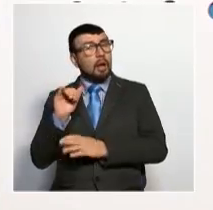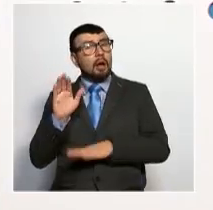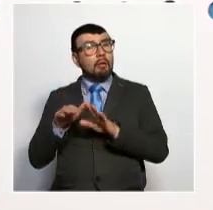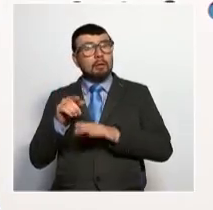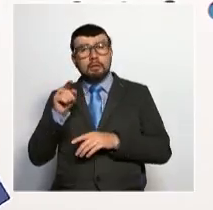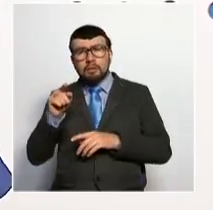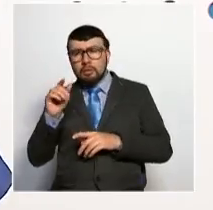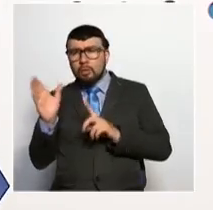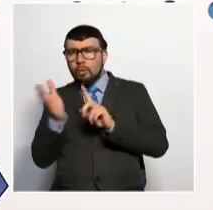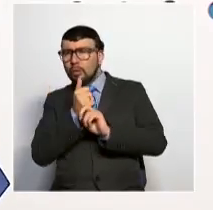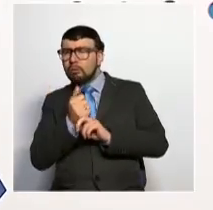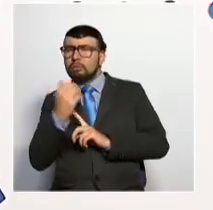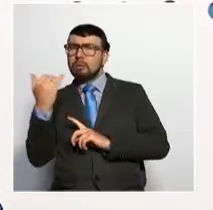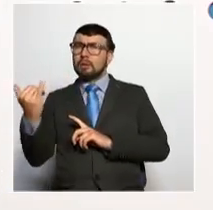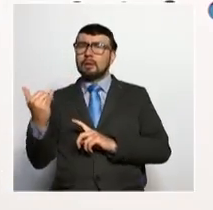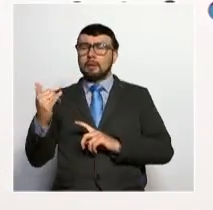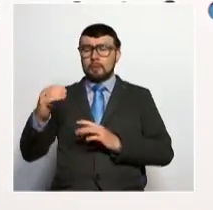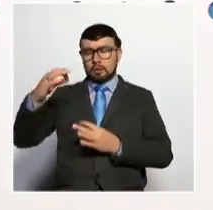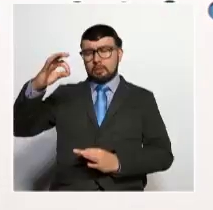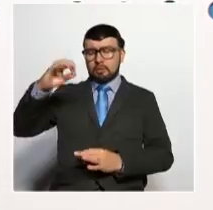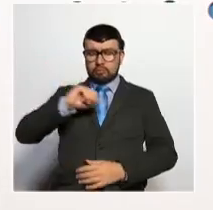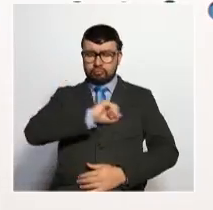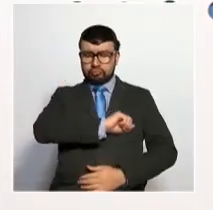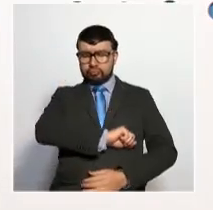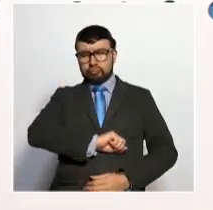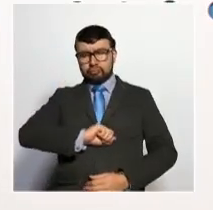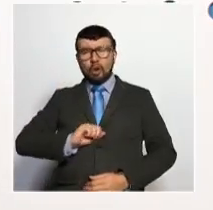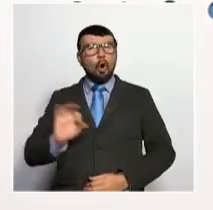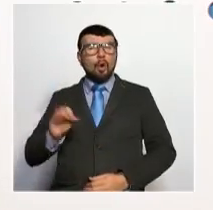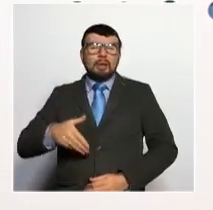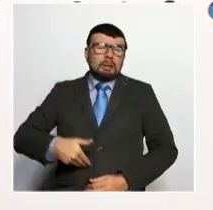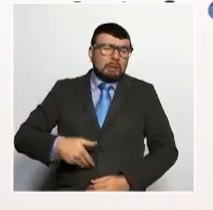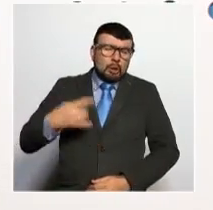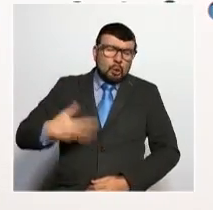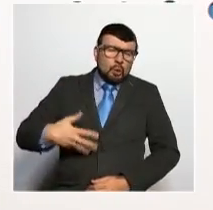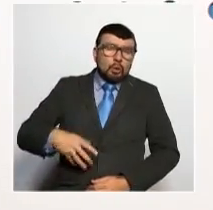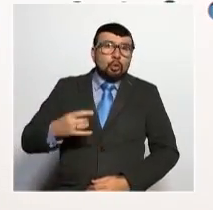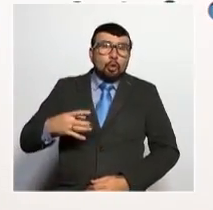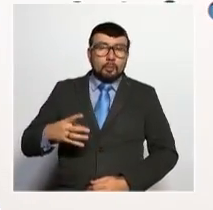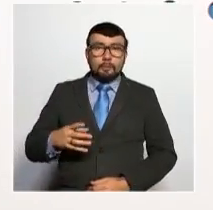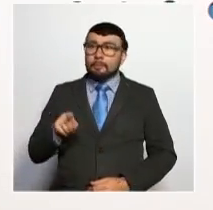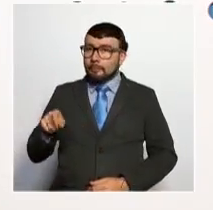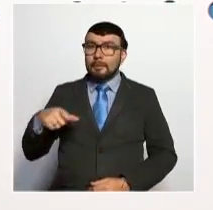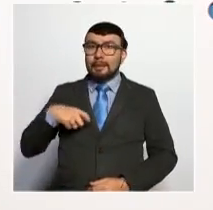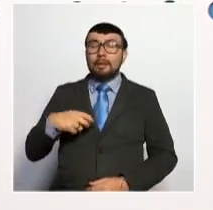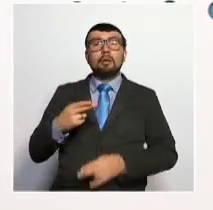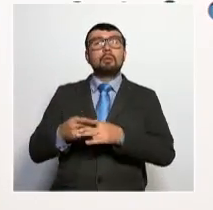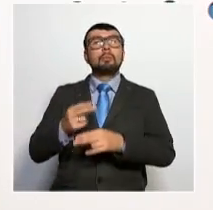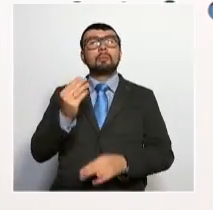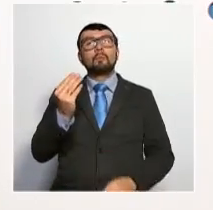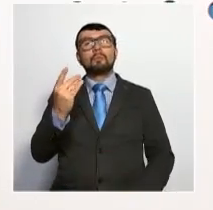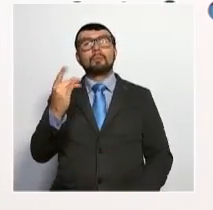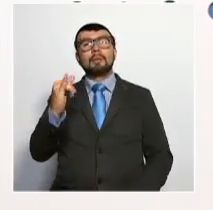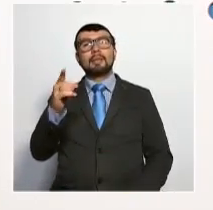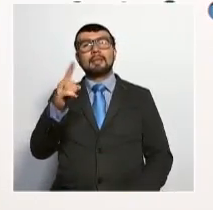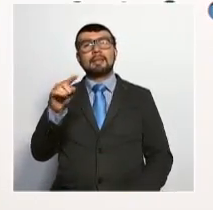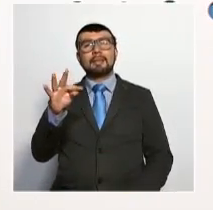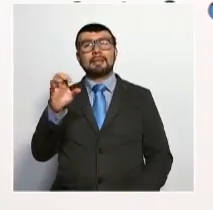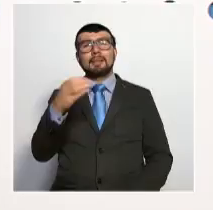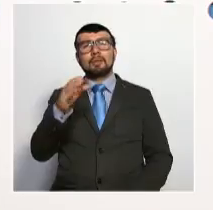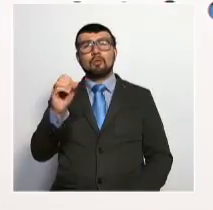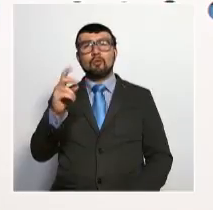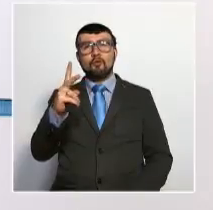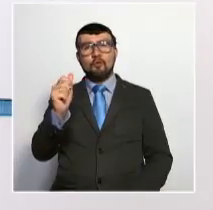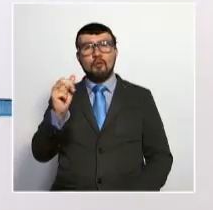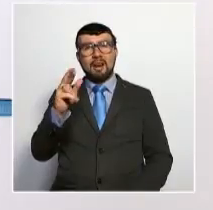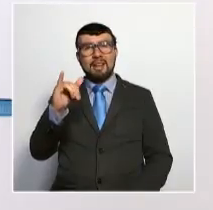reportes ecográficos o en el dolor pélvico, una de las patologías que son los quistes ováricos. Entonces explícanos un poco de la